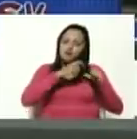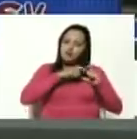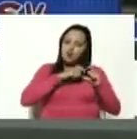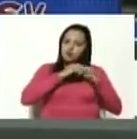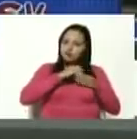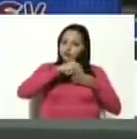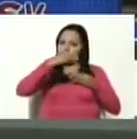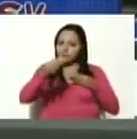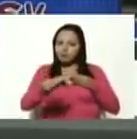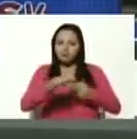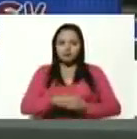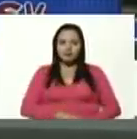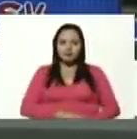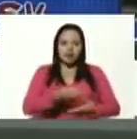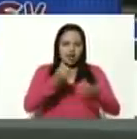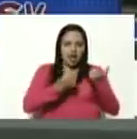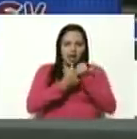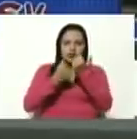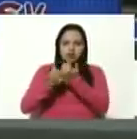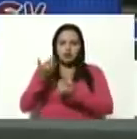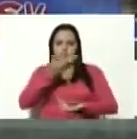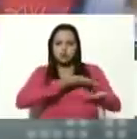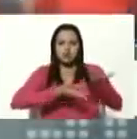la solidaridad.